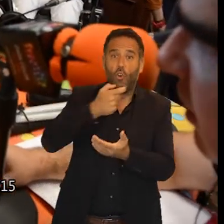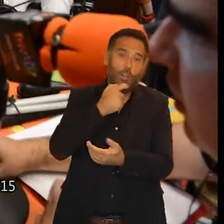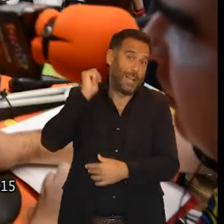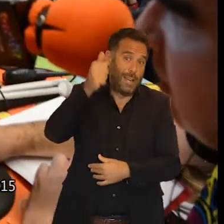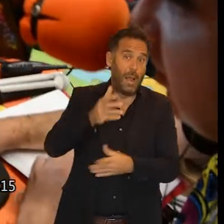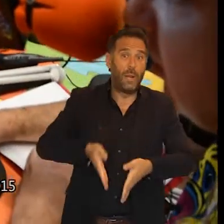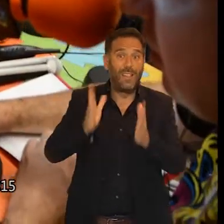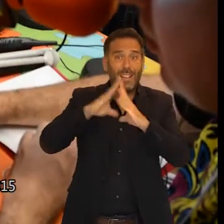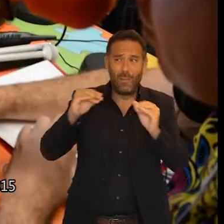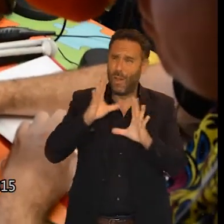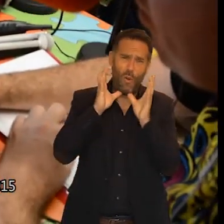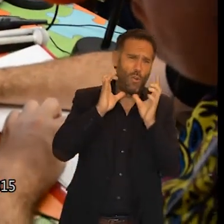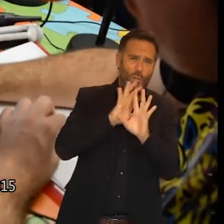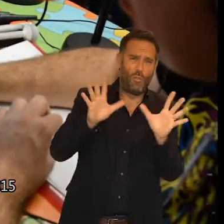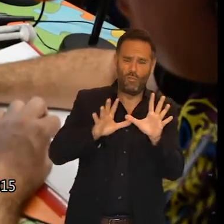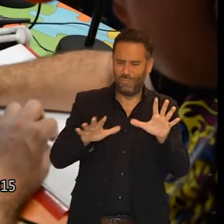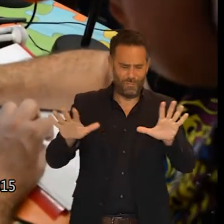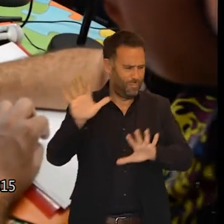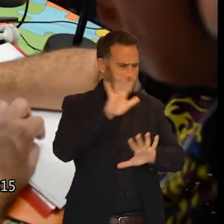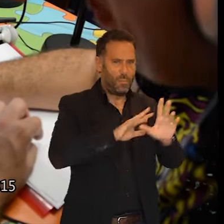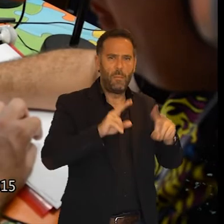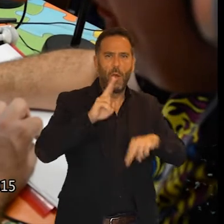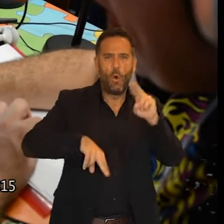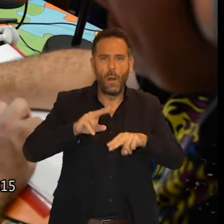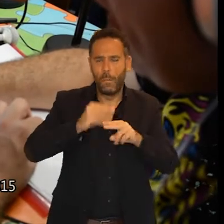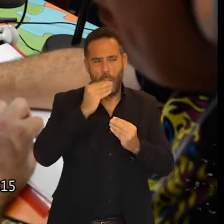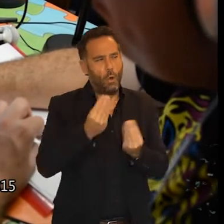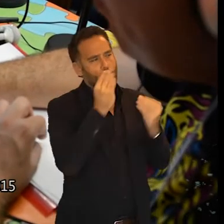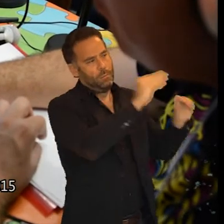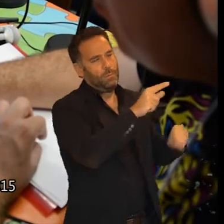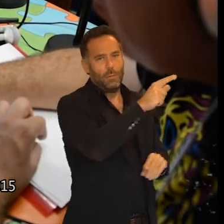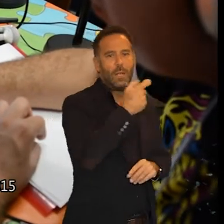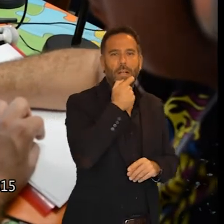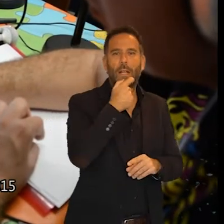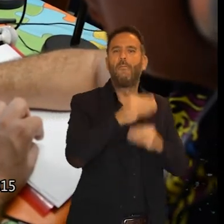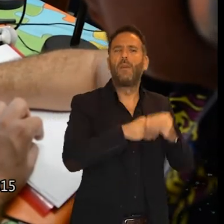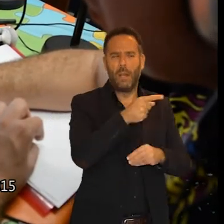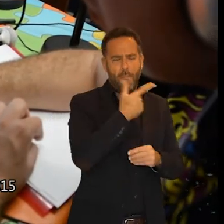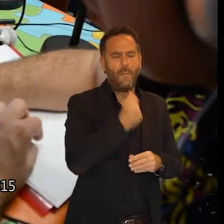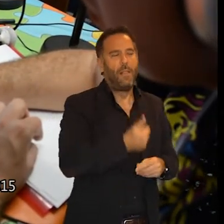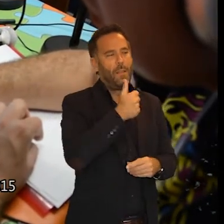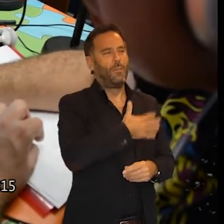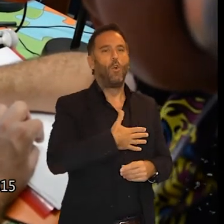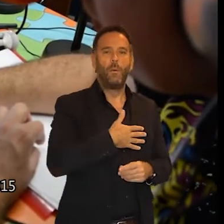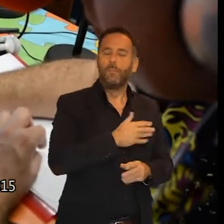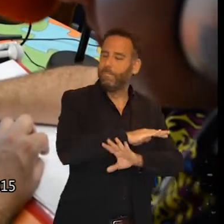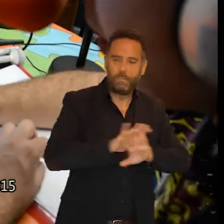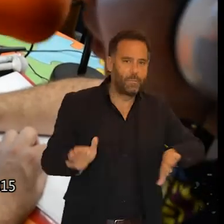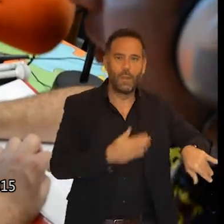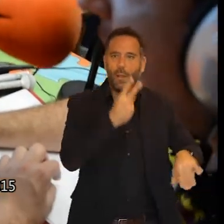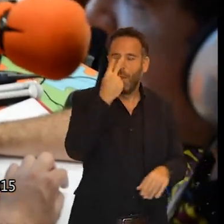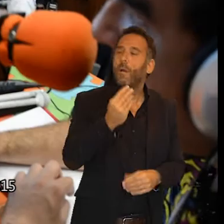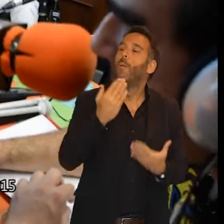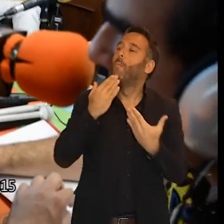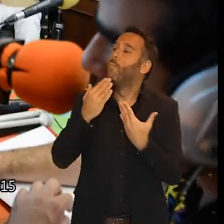Avenida Andalucía, ¿no? Mejor te vas allí a esa zona y que se llega bastante bien también. Bueno, pues muchas gracias a los